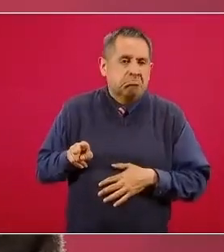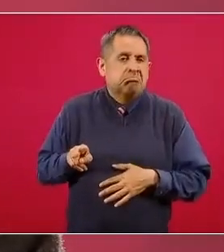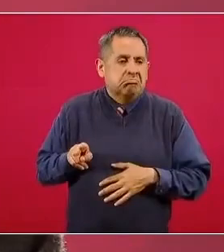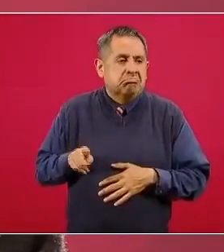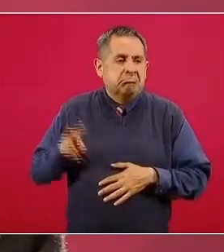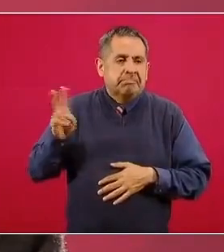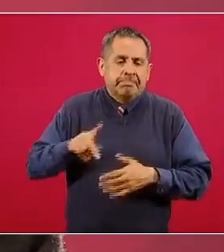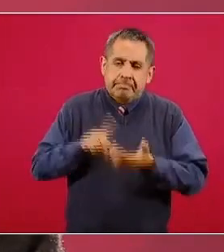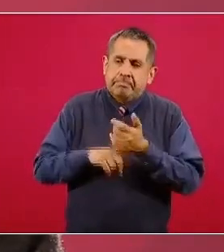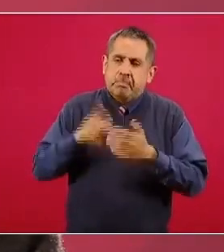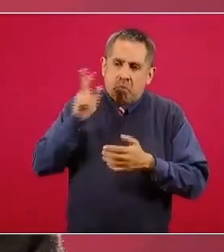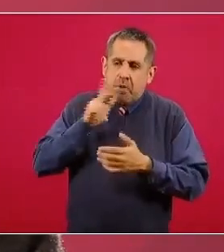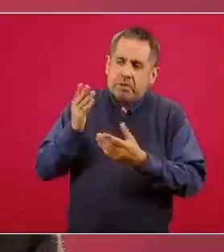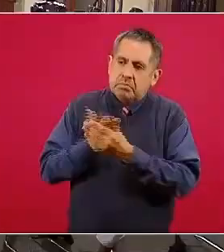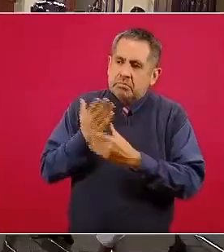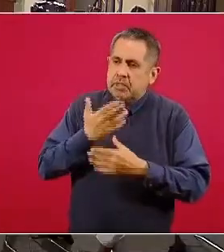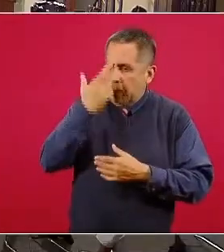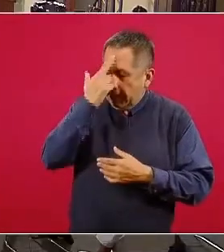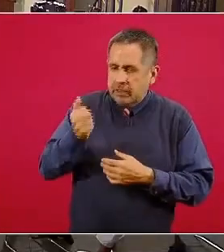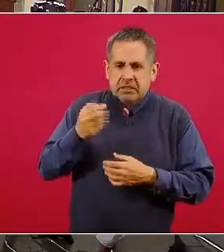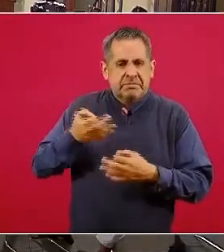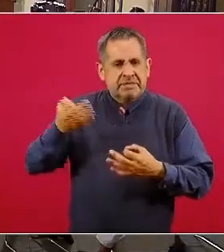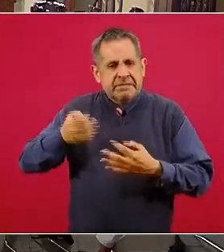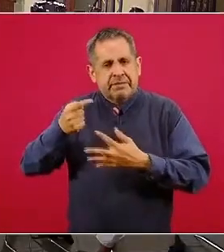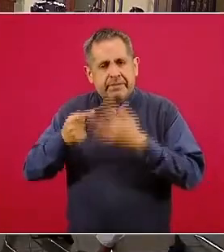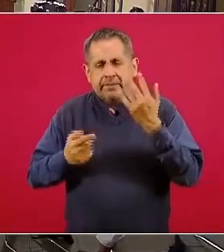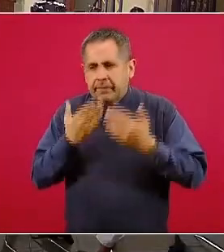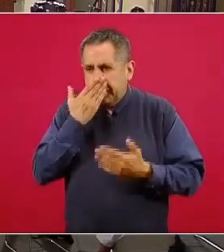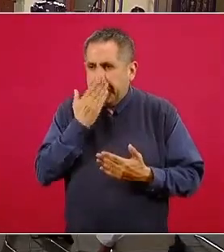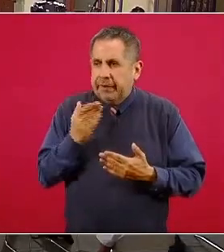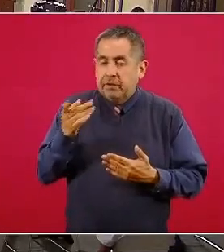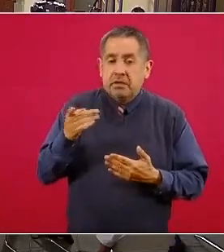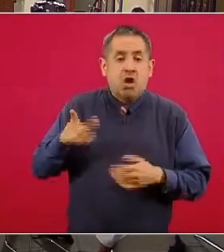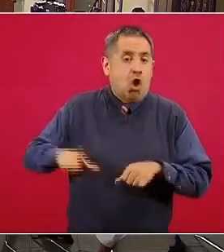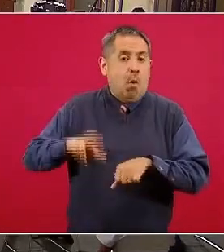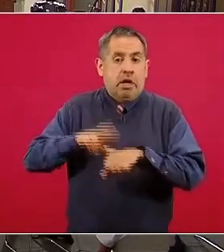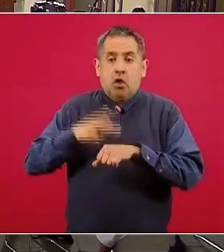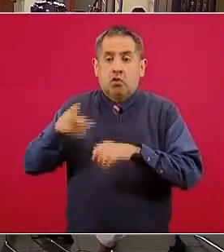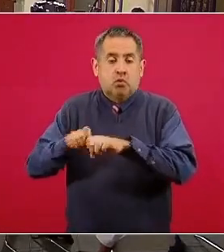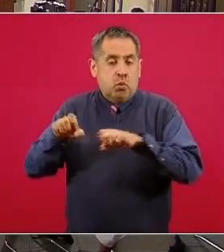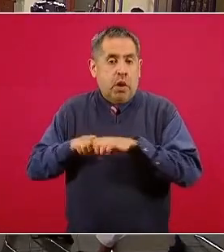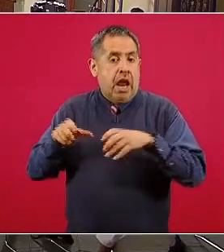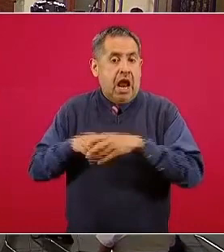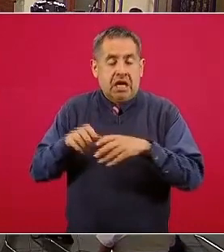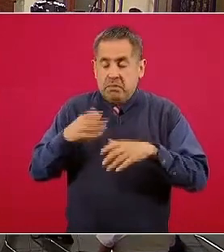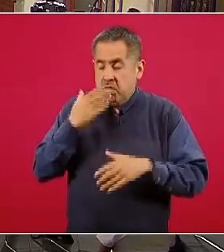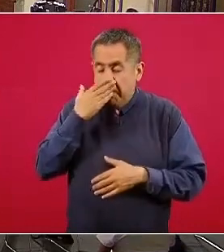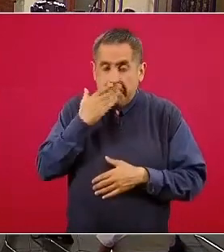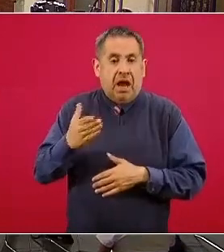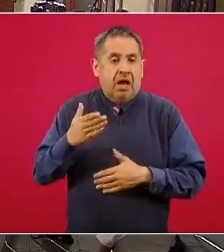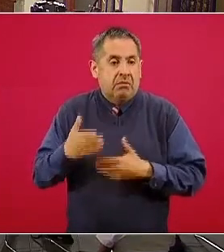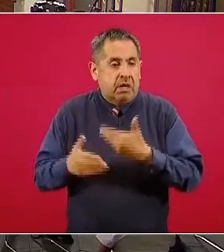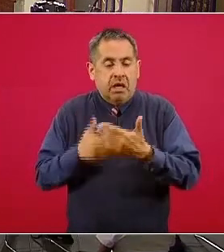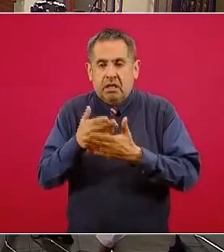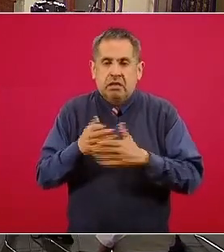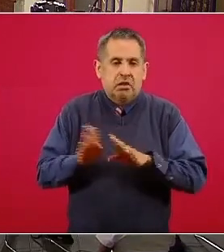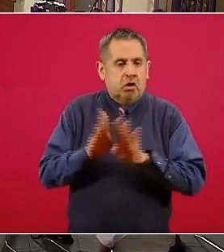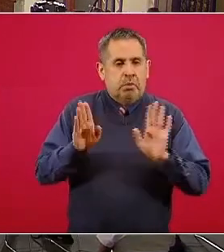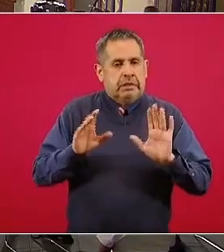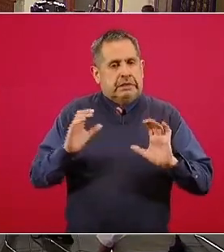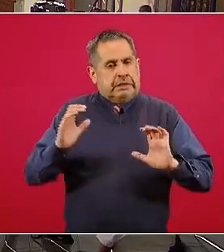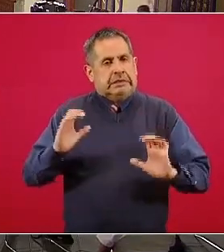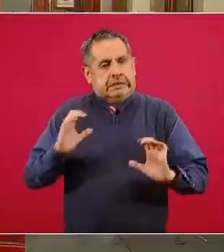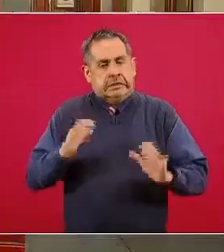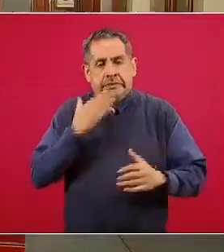razonados, basados en la evidencia, basados en la constancia que ha tenido el gobernador y su equipo para manejar la epidemia